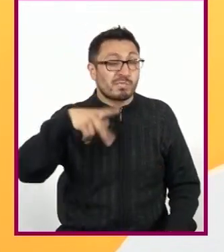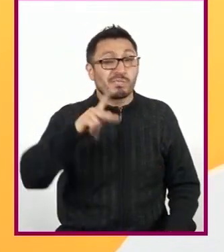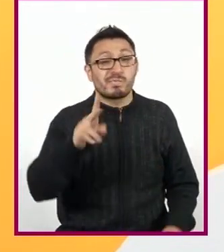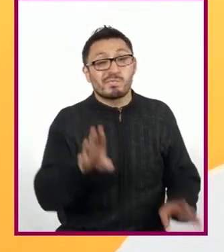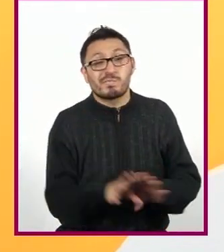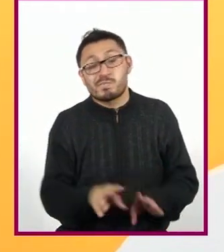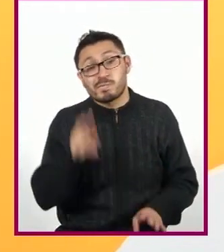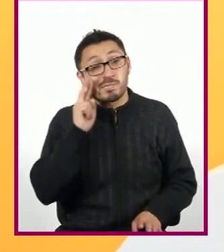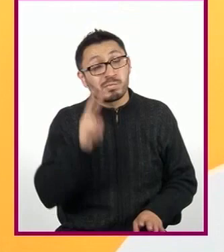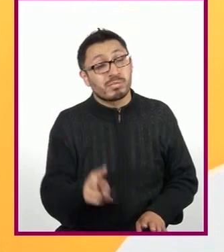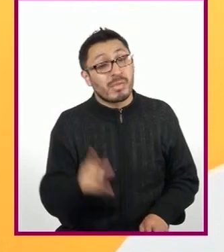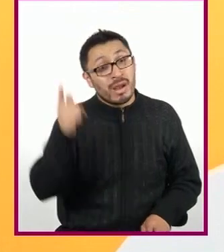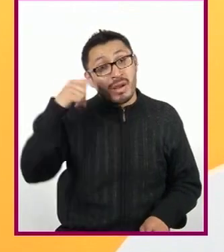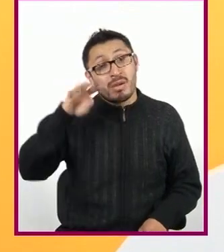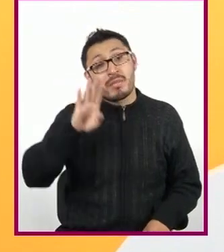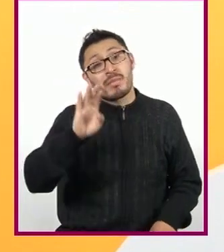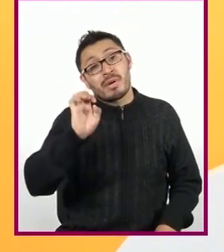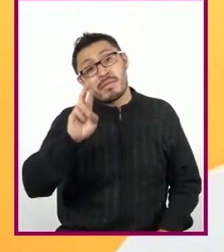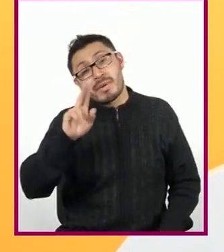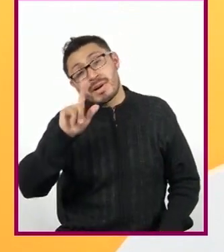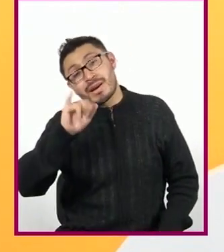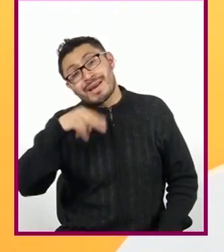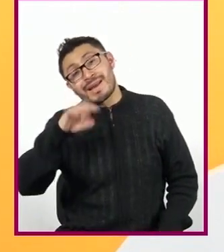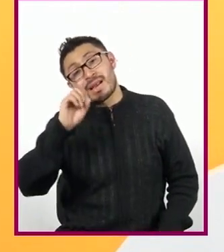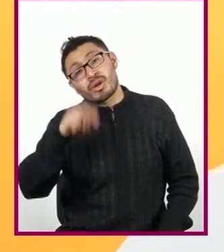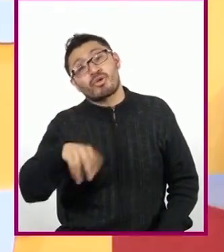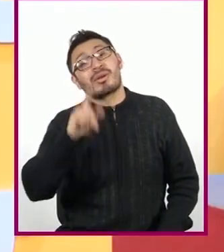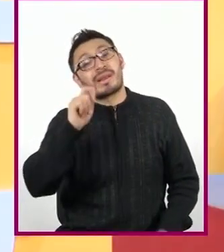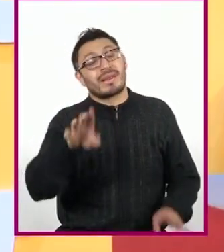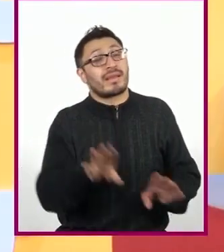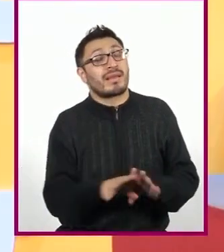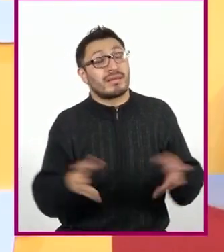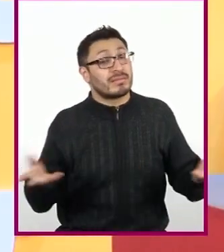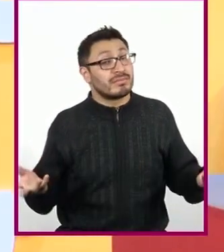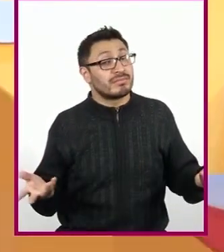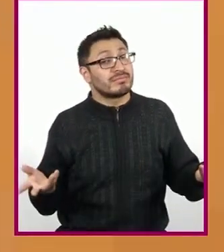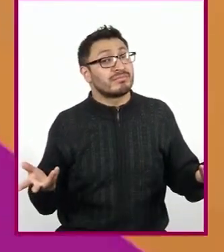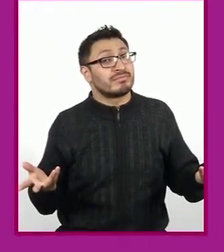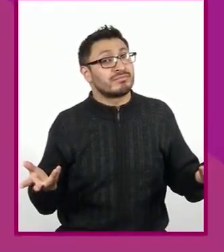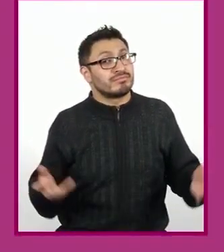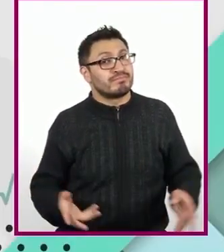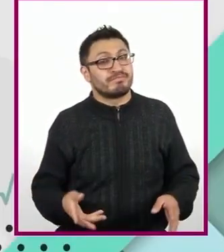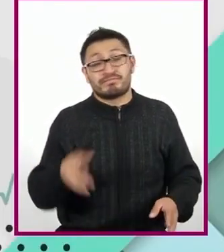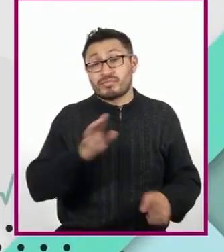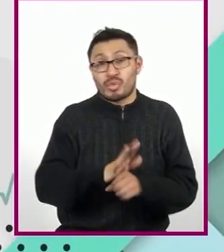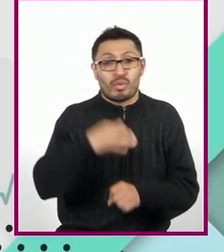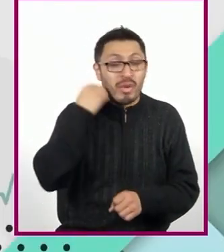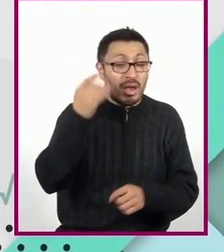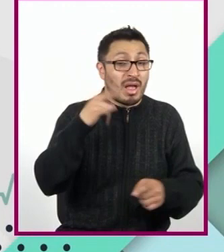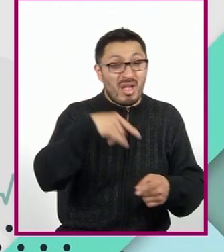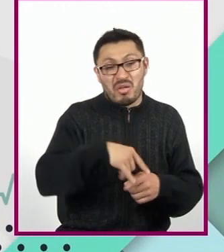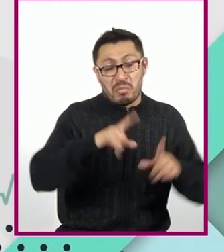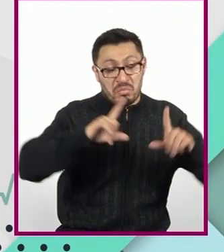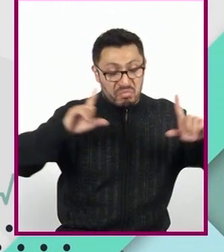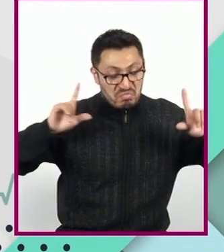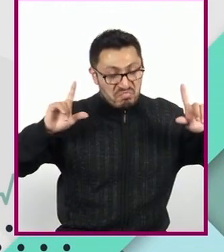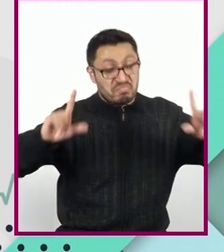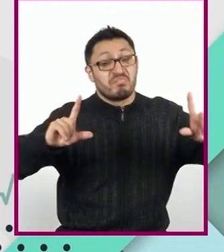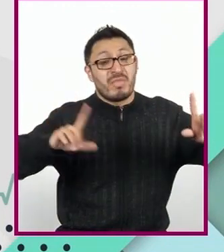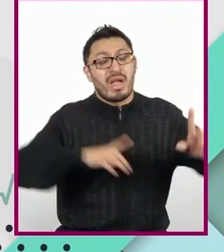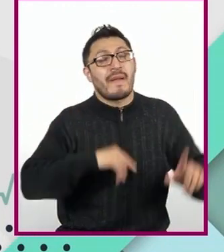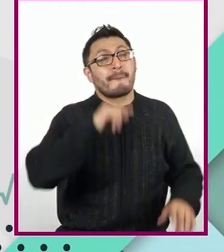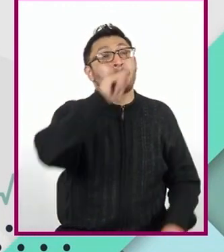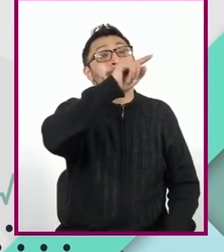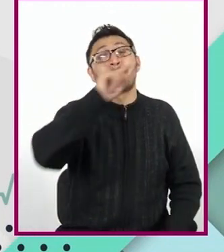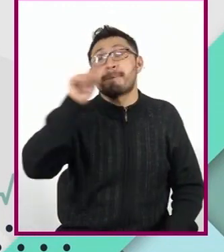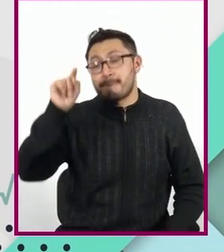punto de vista del teorema de Variñón, el cual indica que En cualquier cuadrilátero, los puntos